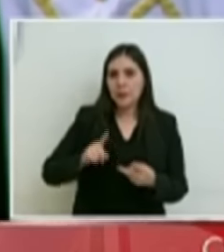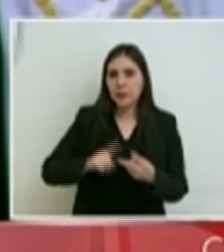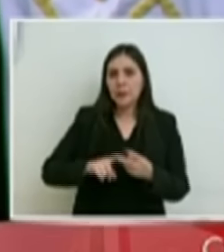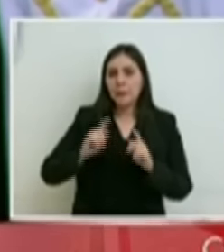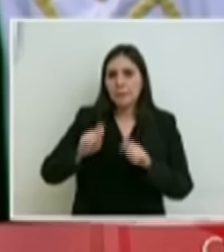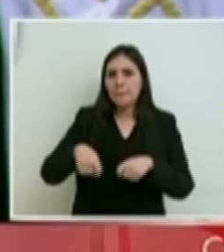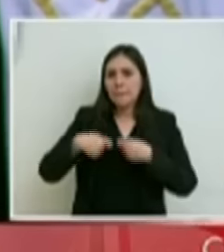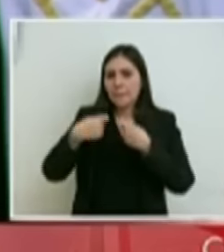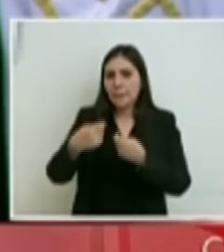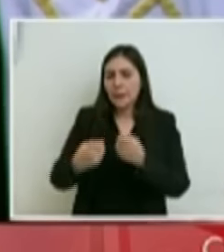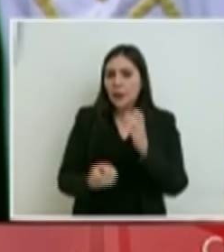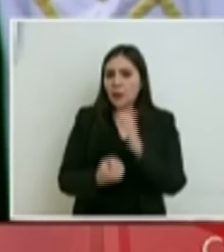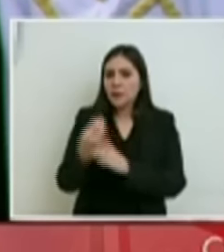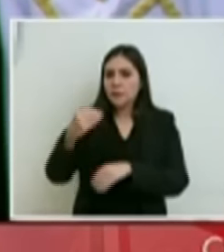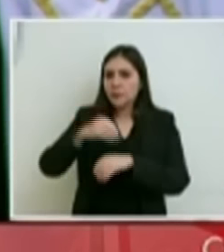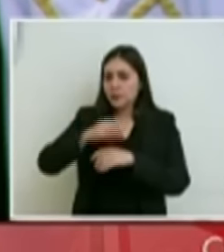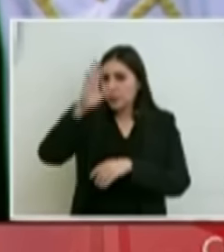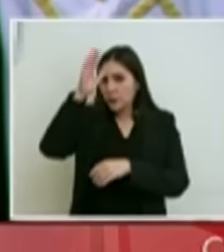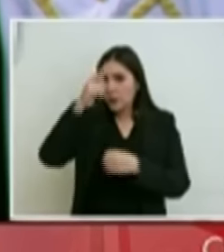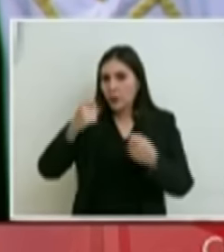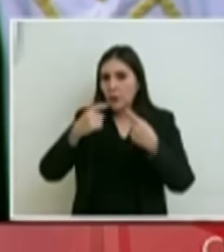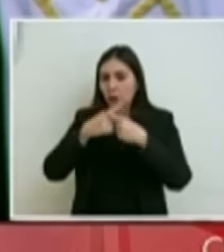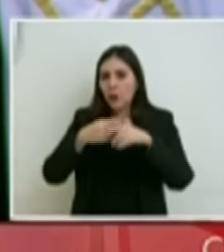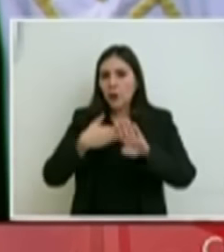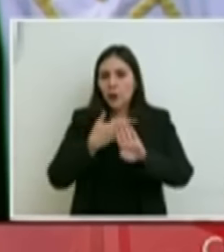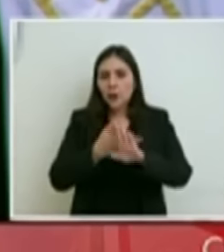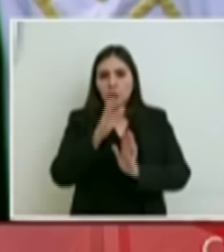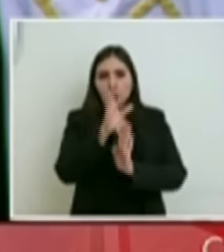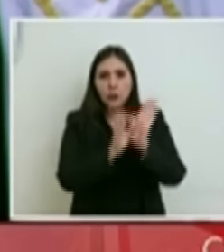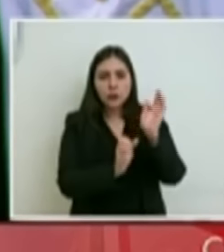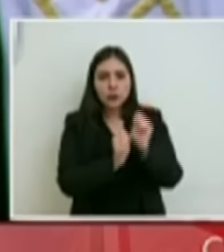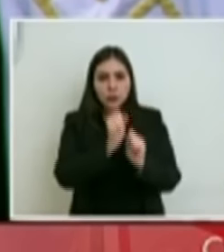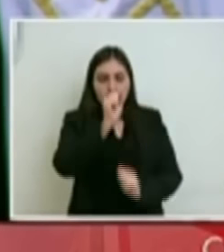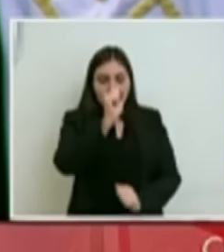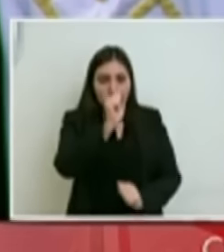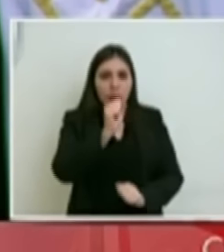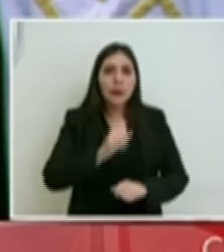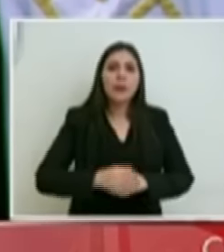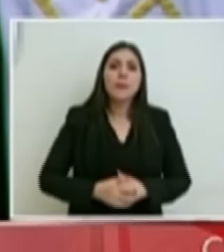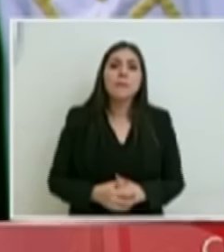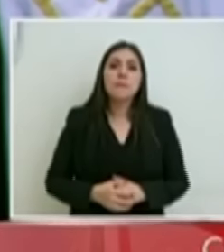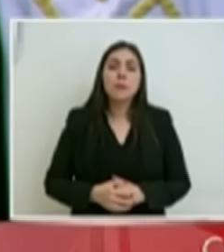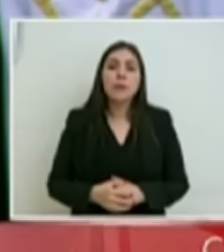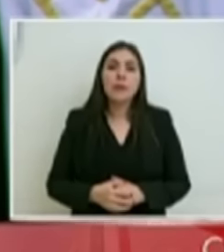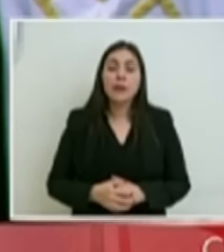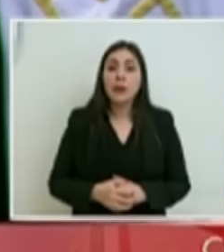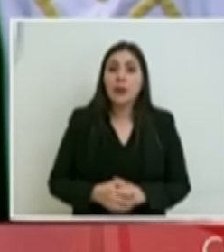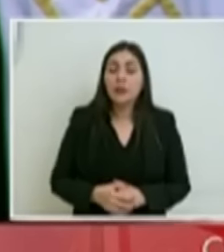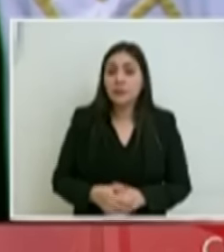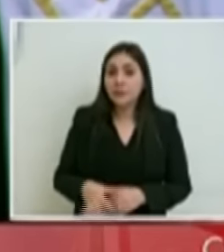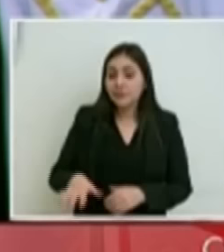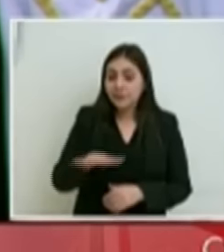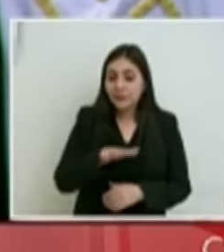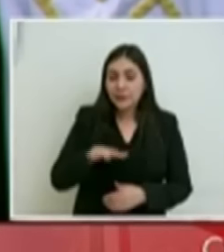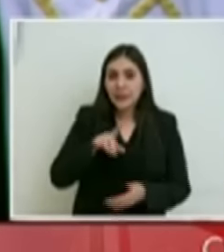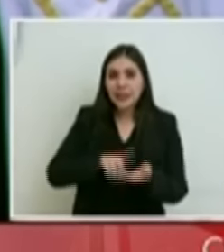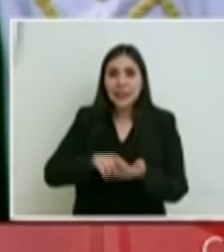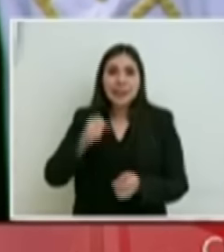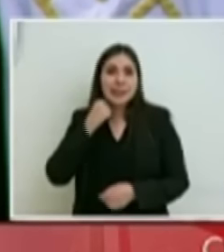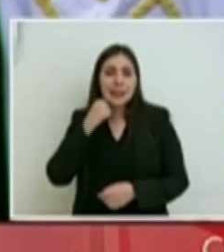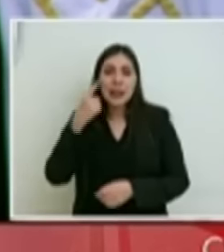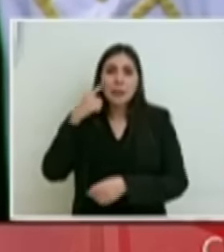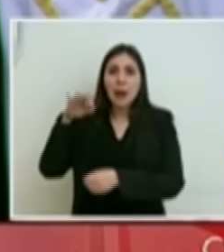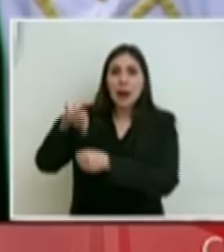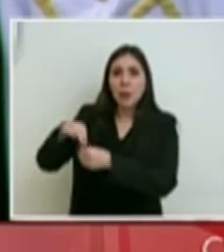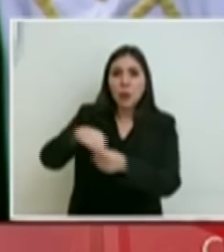controversias constitucionales y acciones de inconstitucionalidad. La votación en el Senado en favor de los nuevos